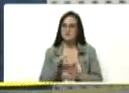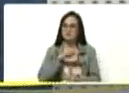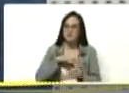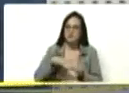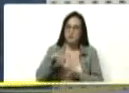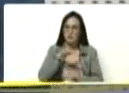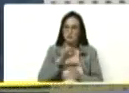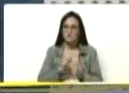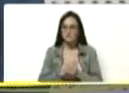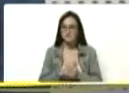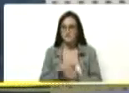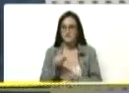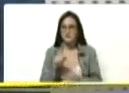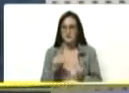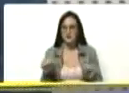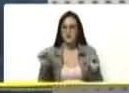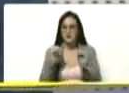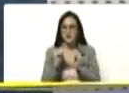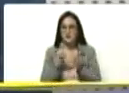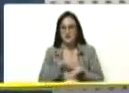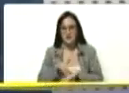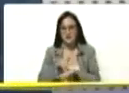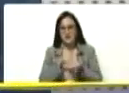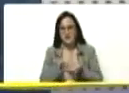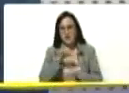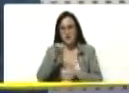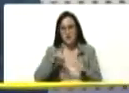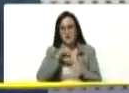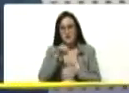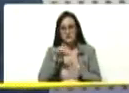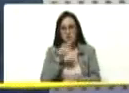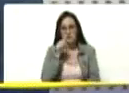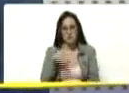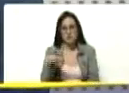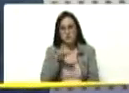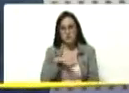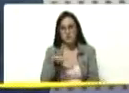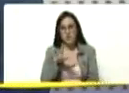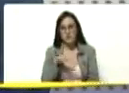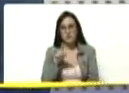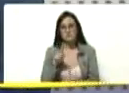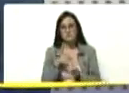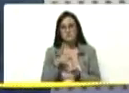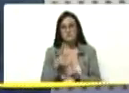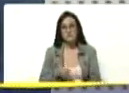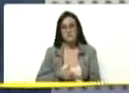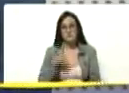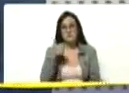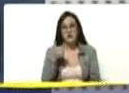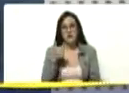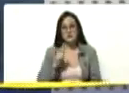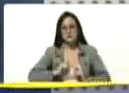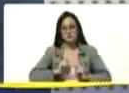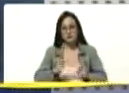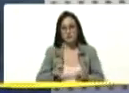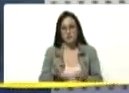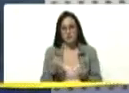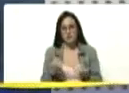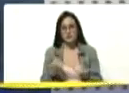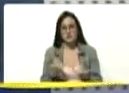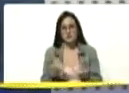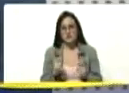complementariedad, soberanía, dignidad y cooperación entre los pueblos es uno de los mayores legados que